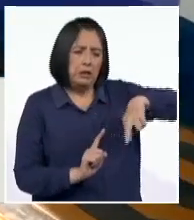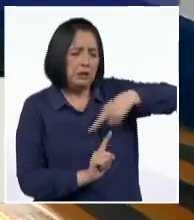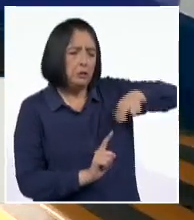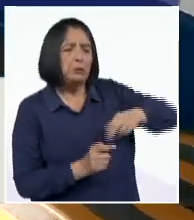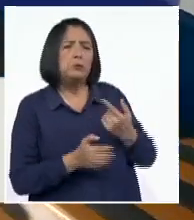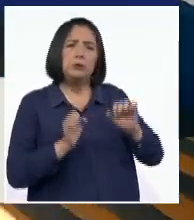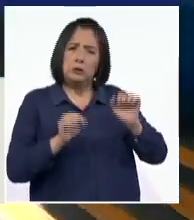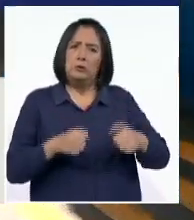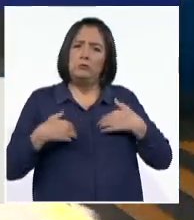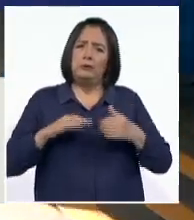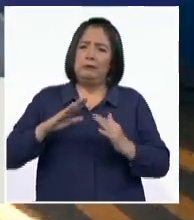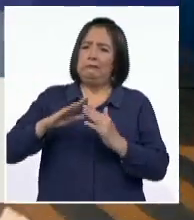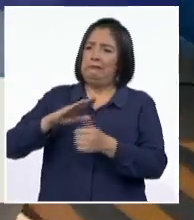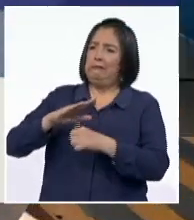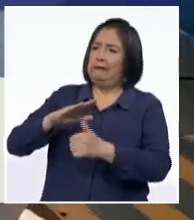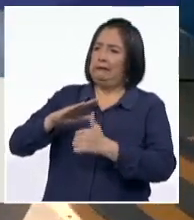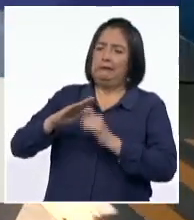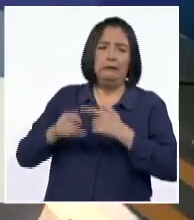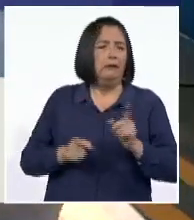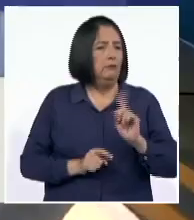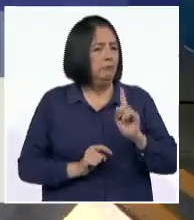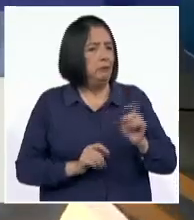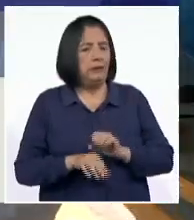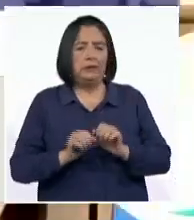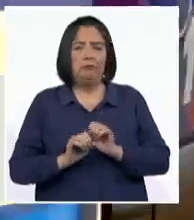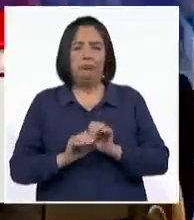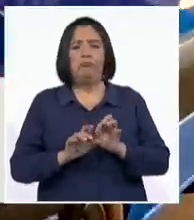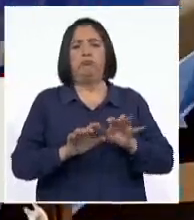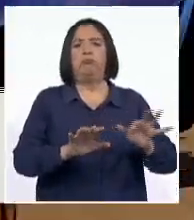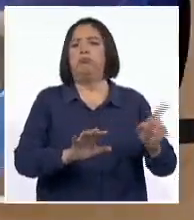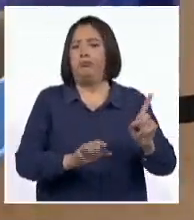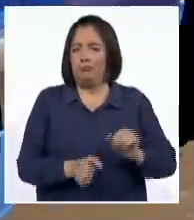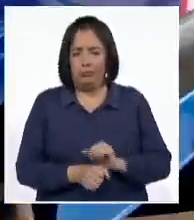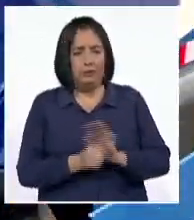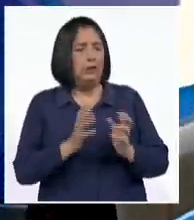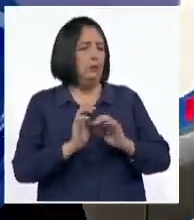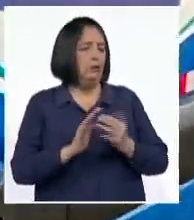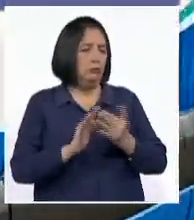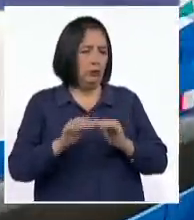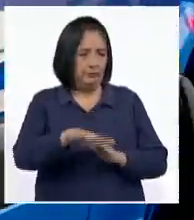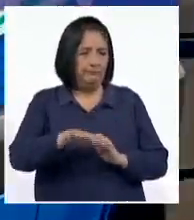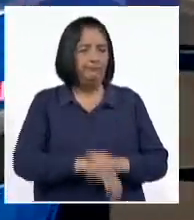estarían cumpliendo una cuarentena domiciliaria a fin de evitar que el virus se propague en su comunidad.